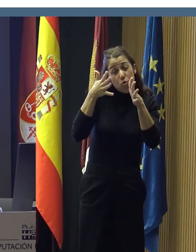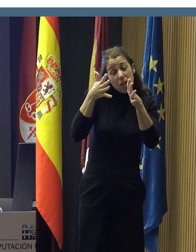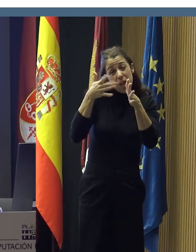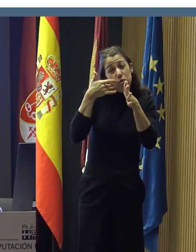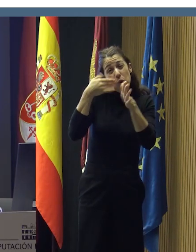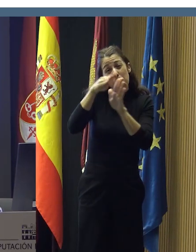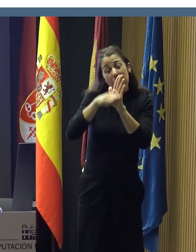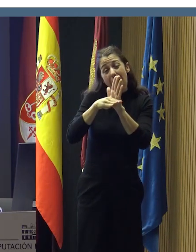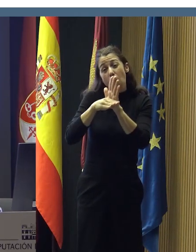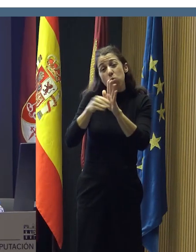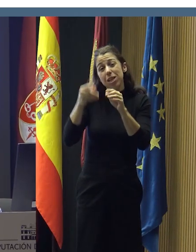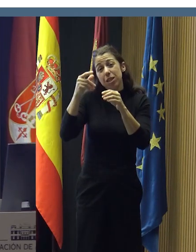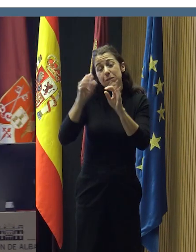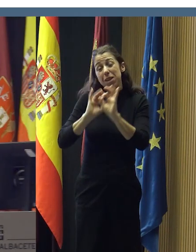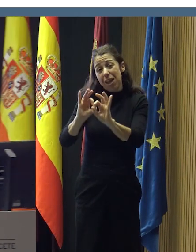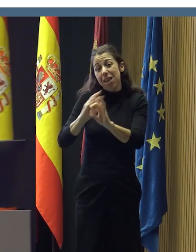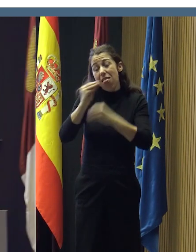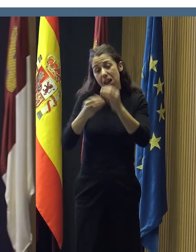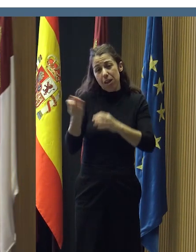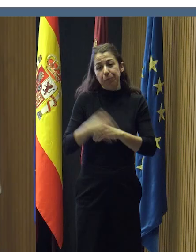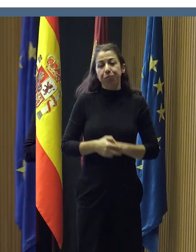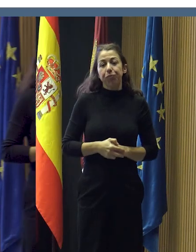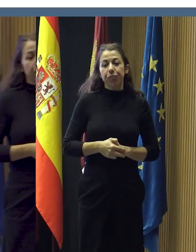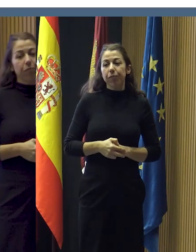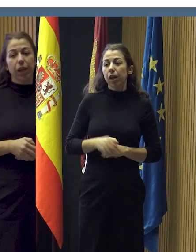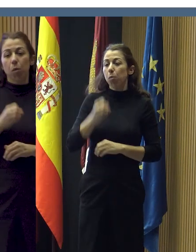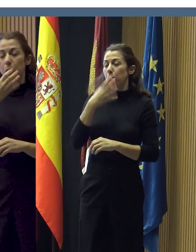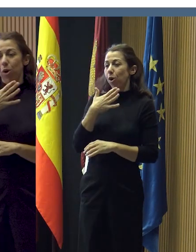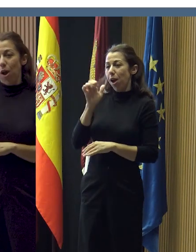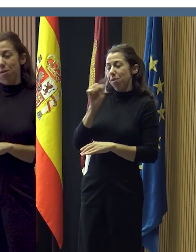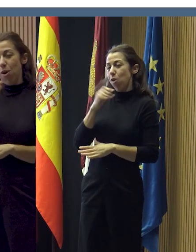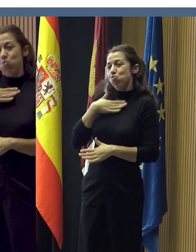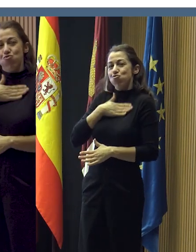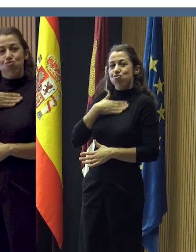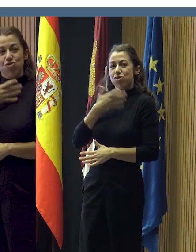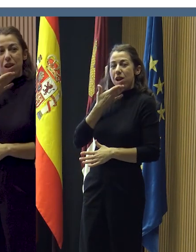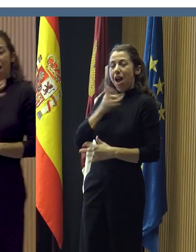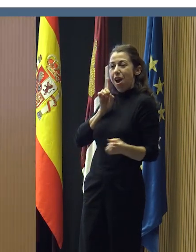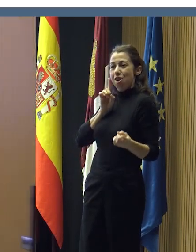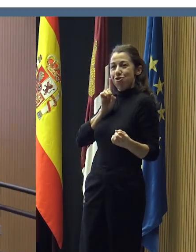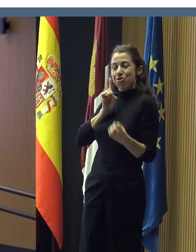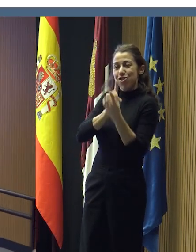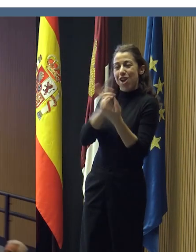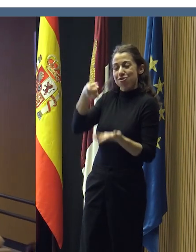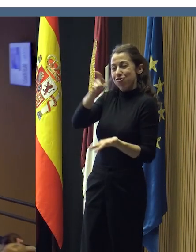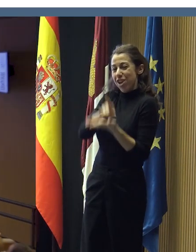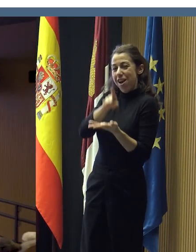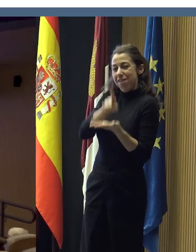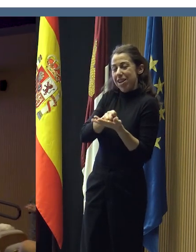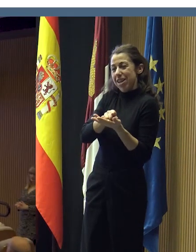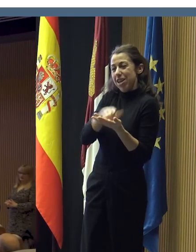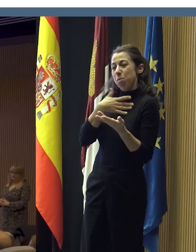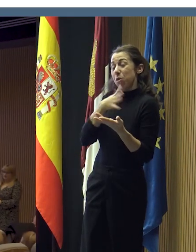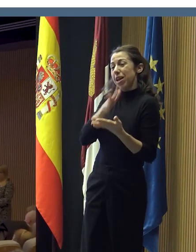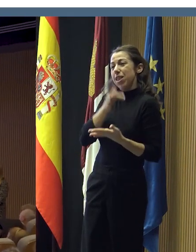especialista. Bueno, Eva, un gustazo encontrarte de nuevo, escucharte Gracias por de venir. nuevo,